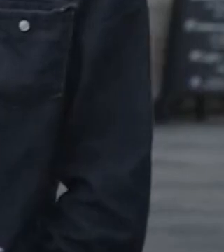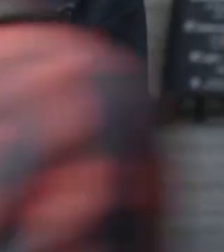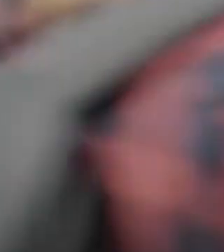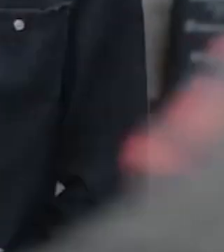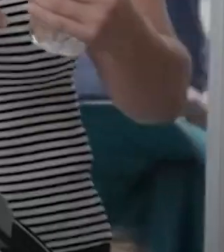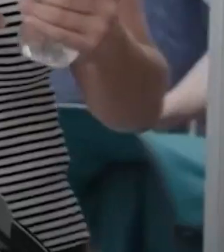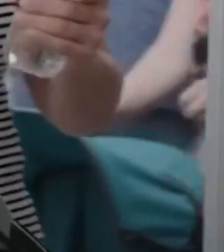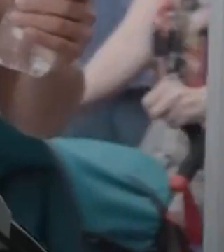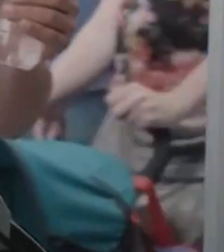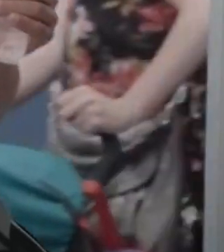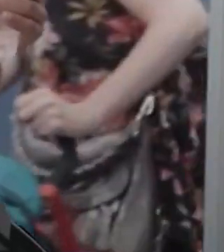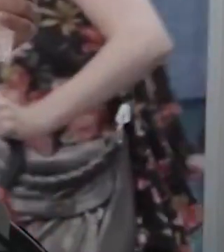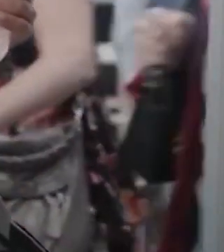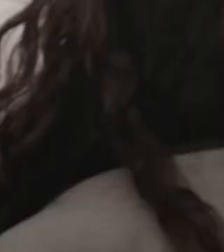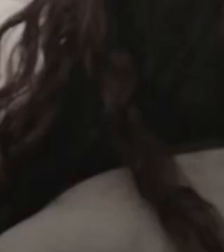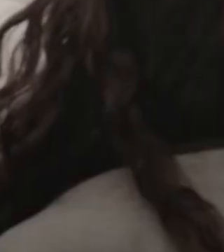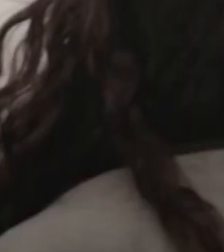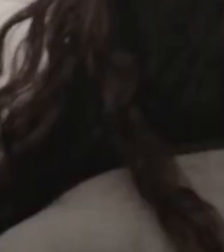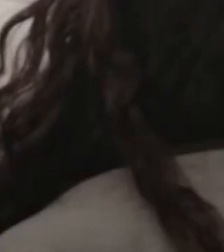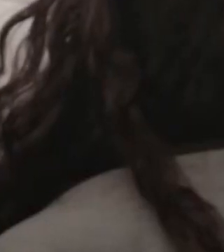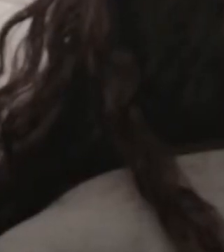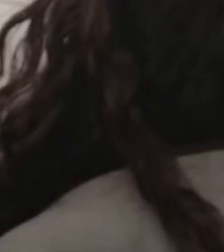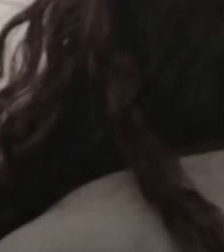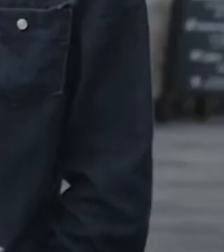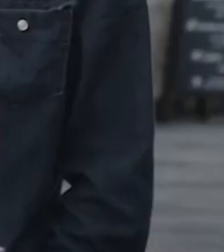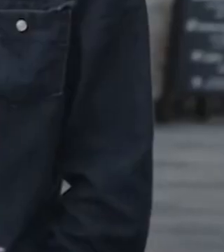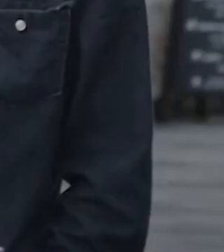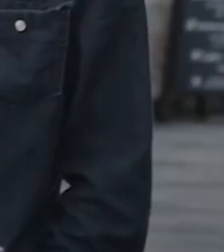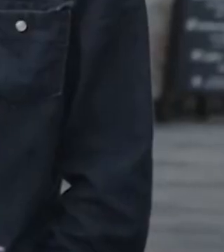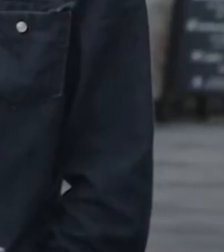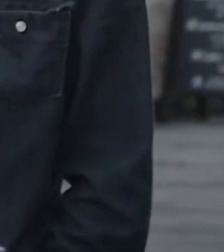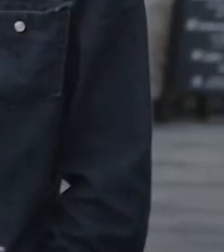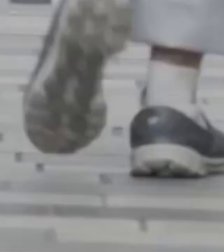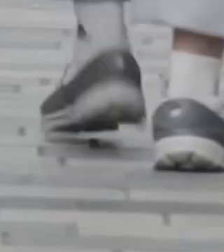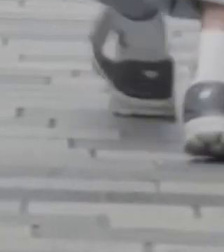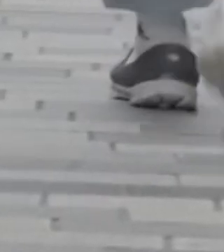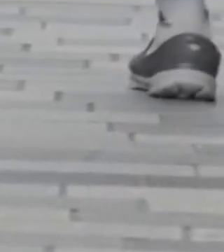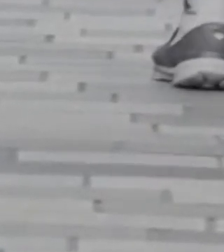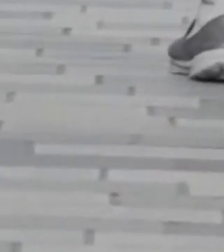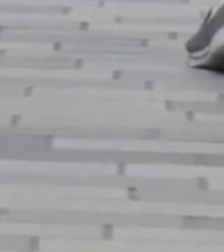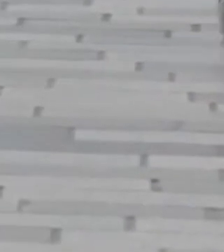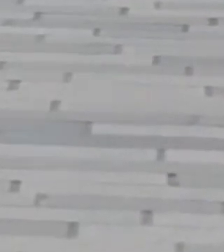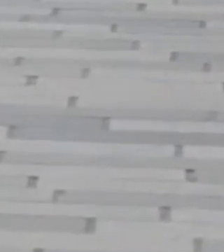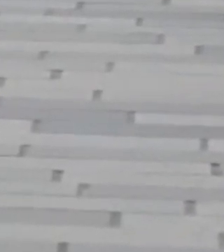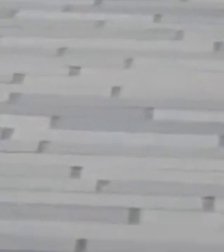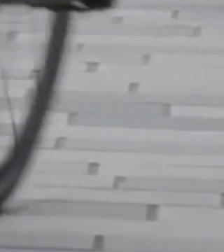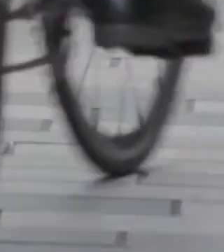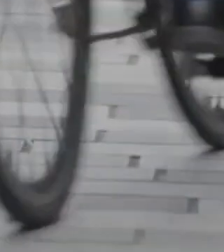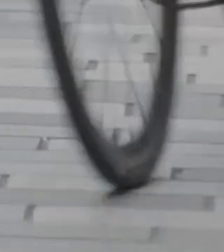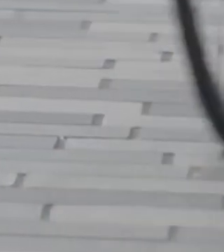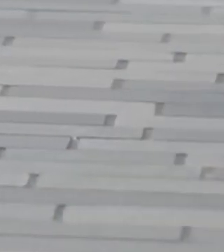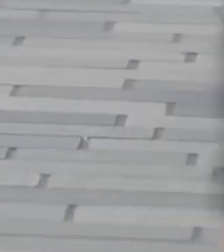A. Not good. Those are all deadly diseases.